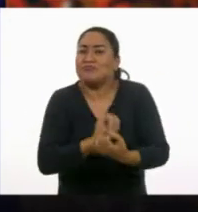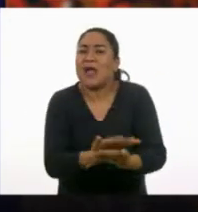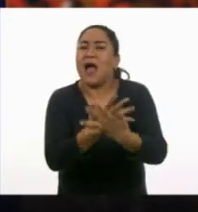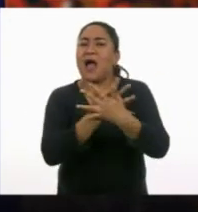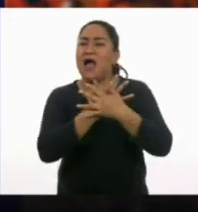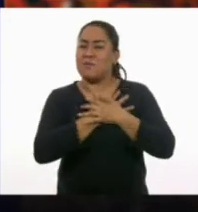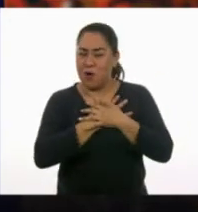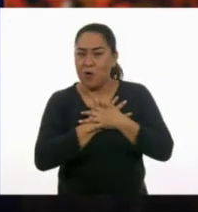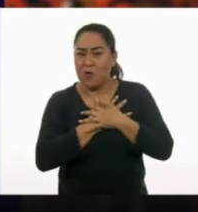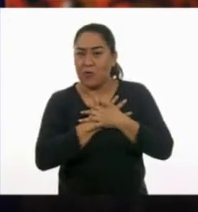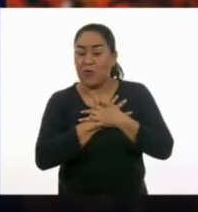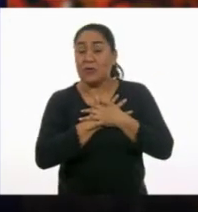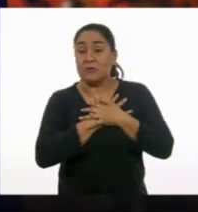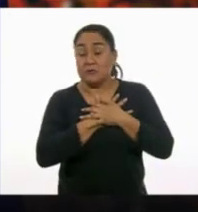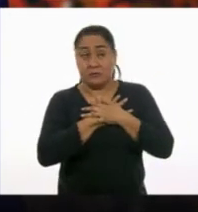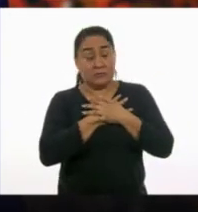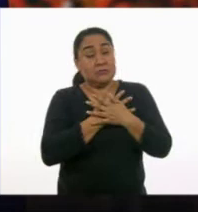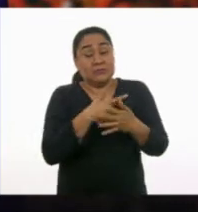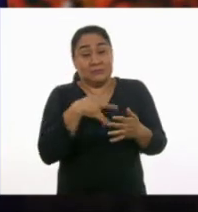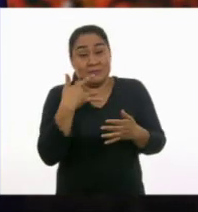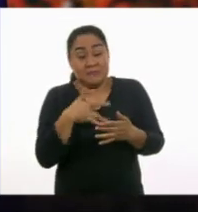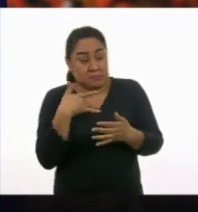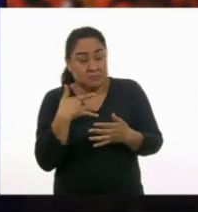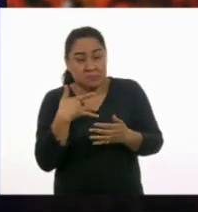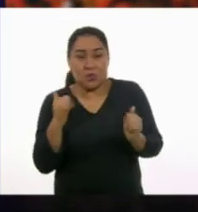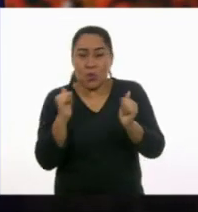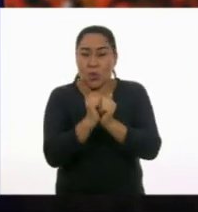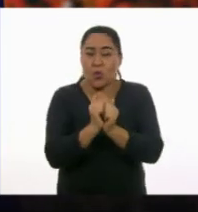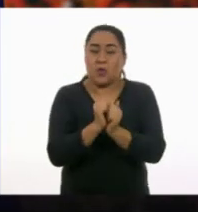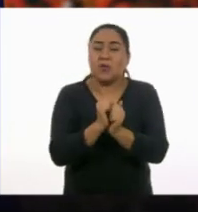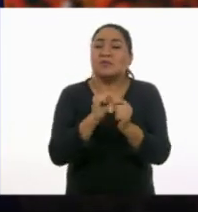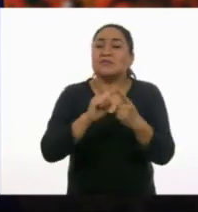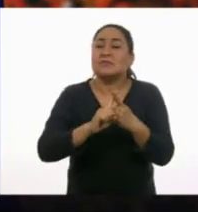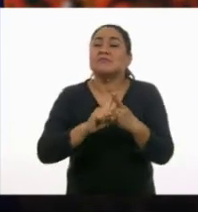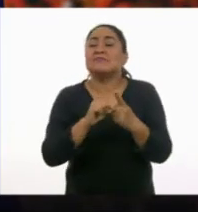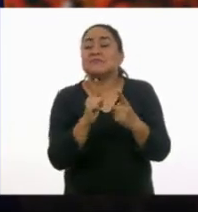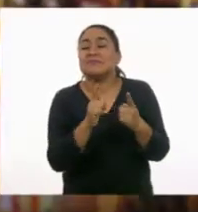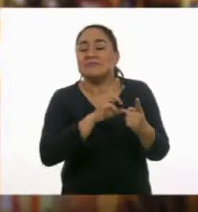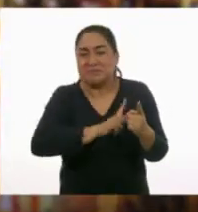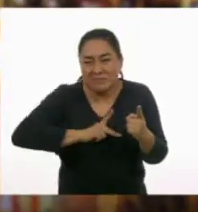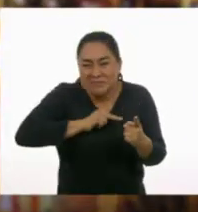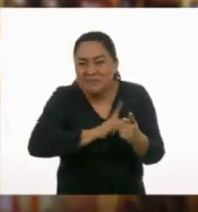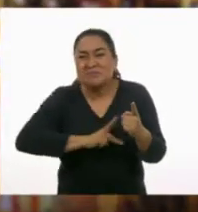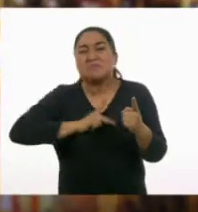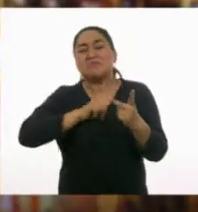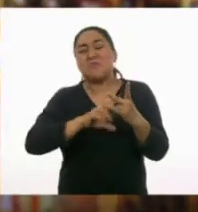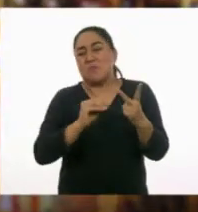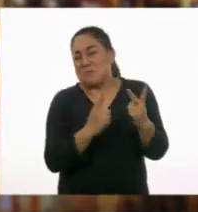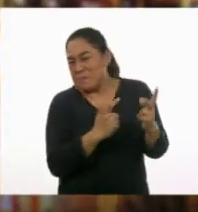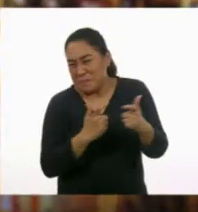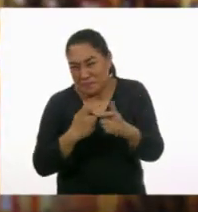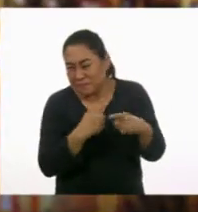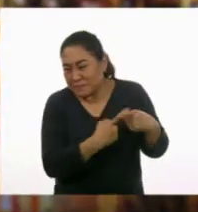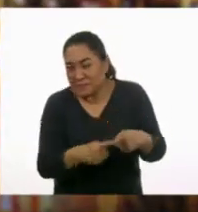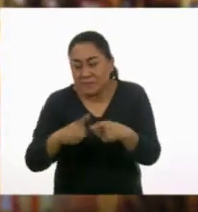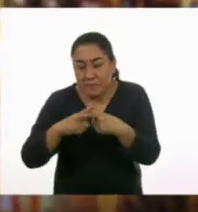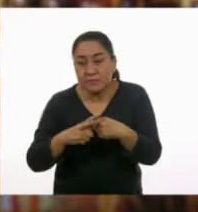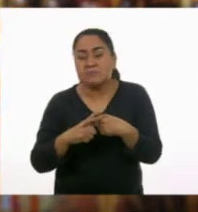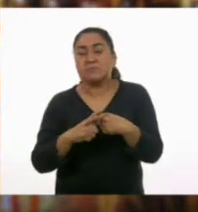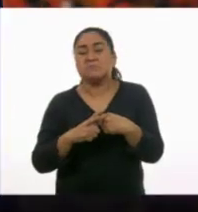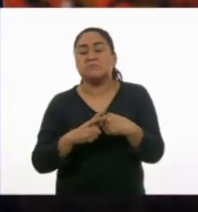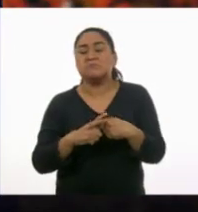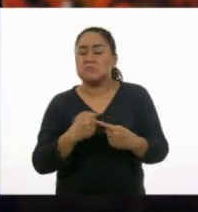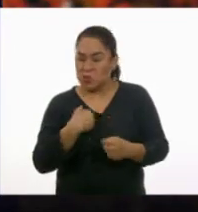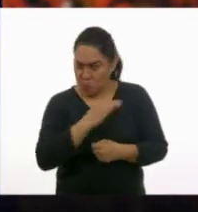abre la puerta antes de tiempo con ayuda del cianuro o del revólver frente al altar catedralicio, lo